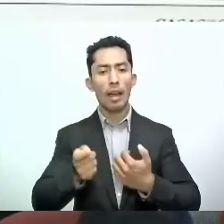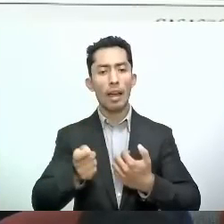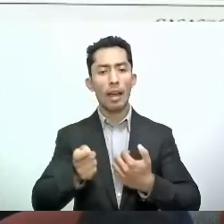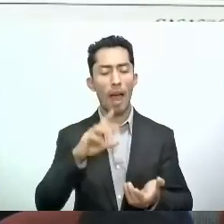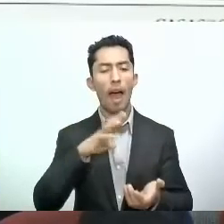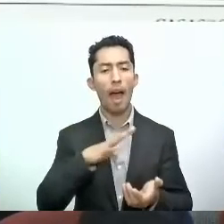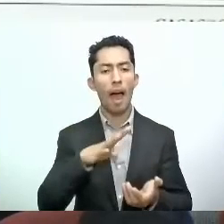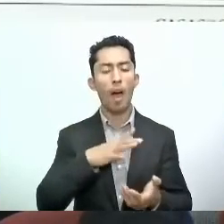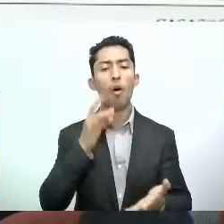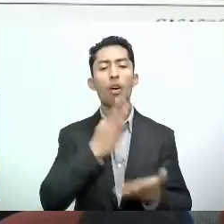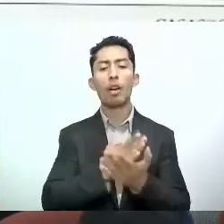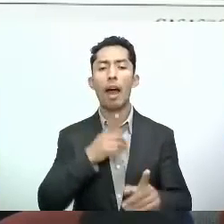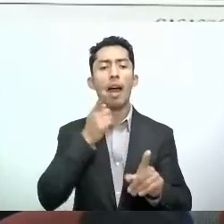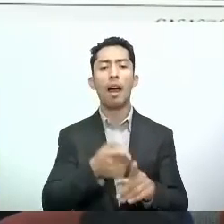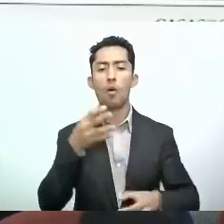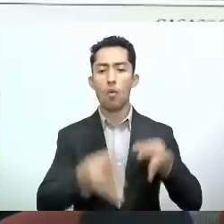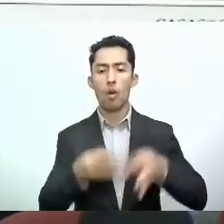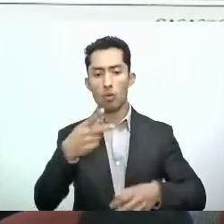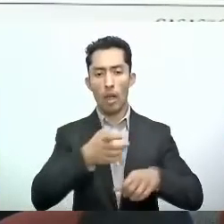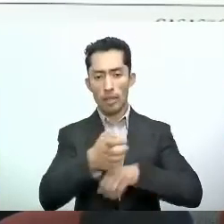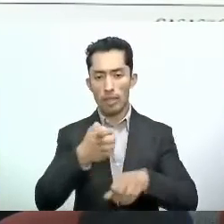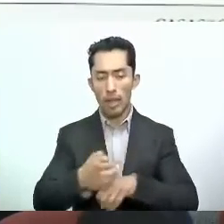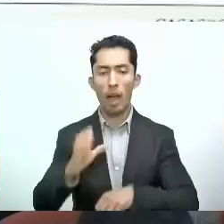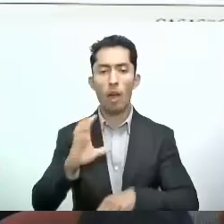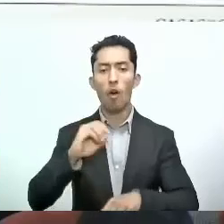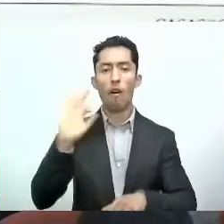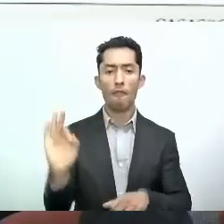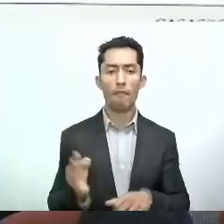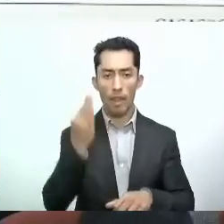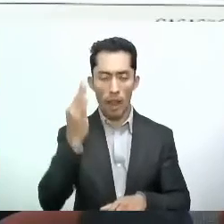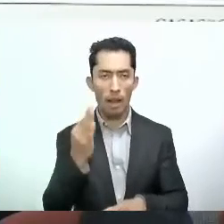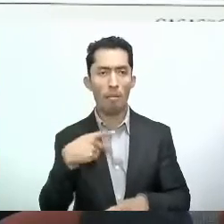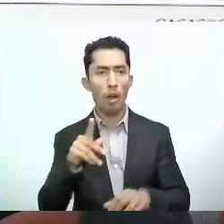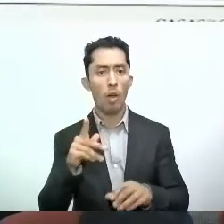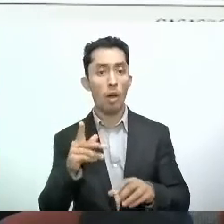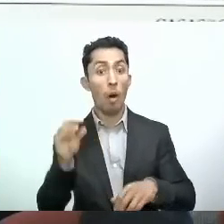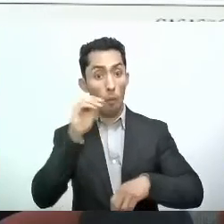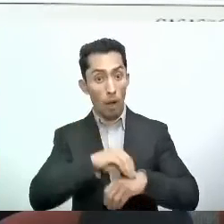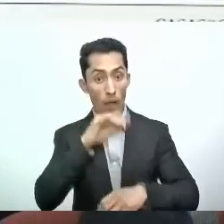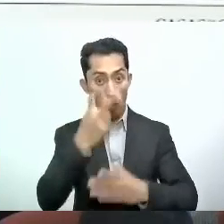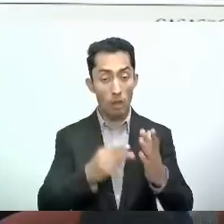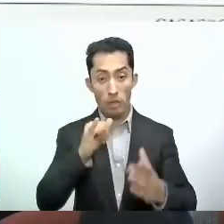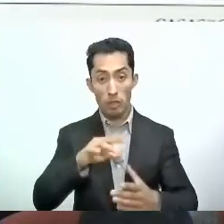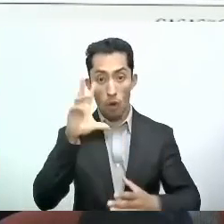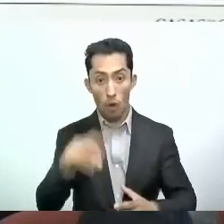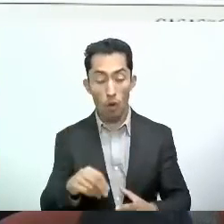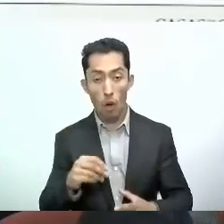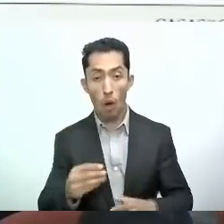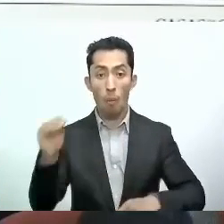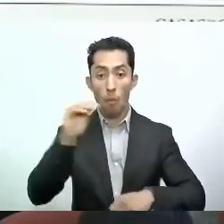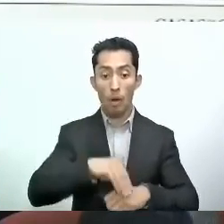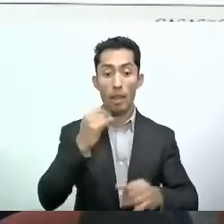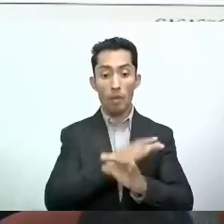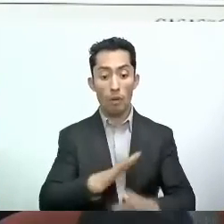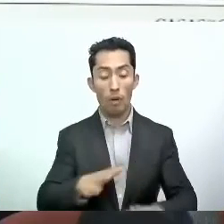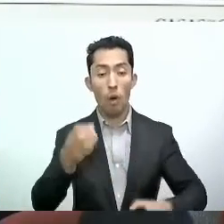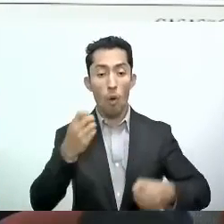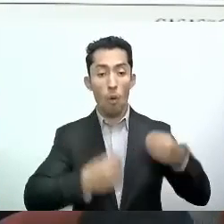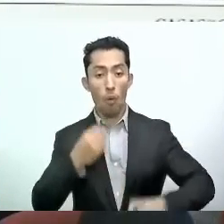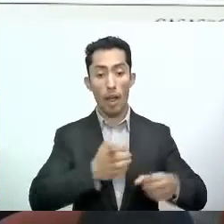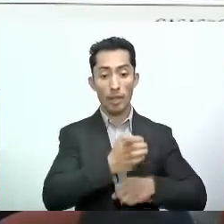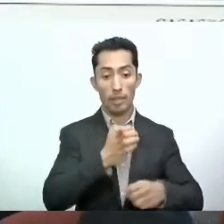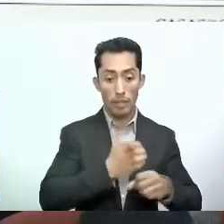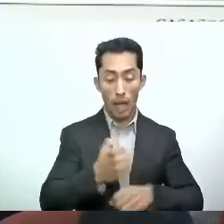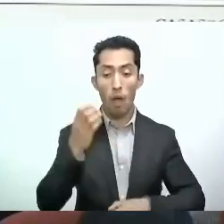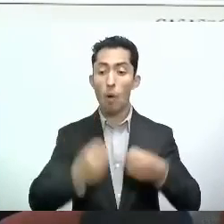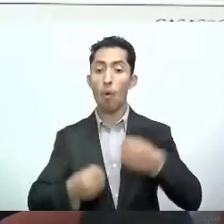a juzgadores locales o federales? ¿Se incluyeron ambos? ¿Se desagregaron los datos por jueces locales y federales?